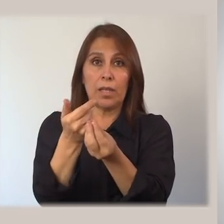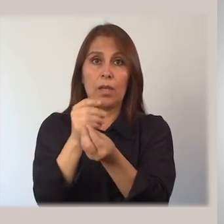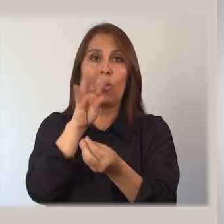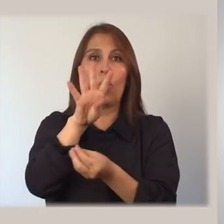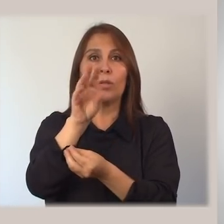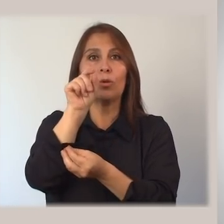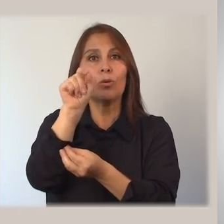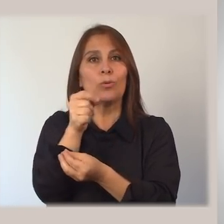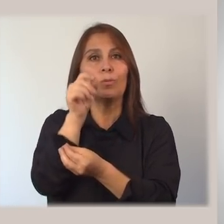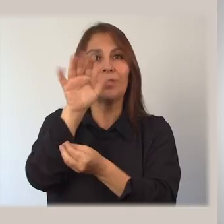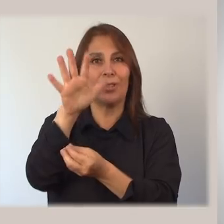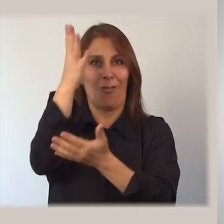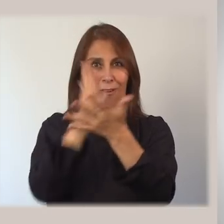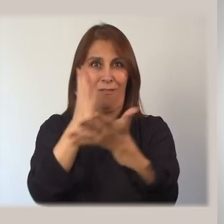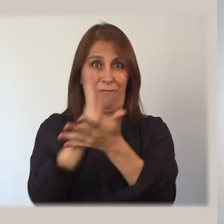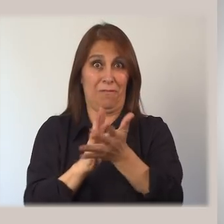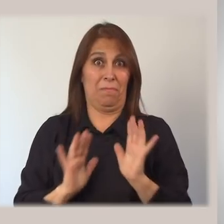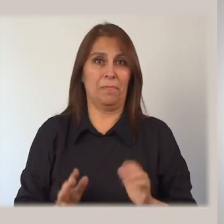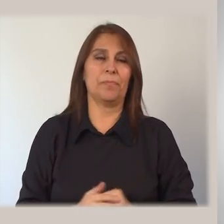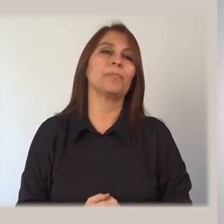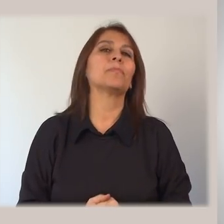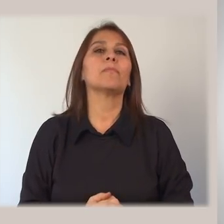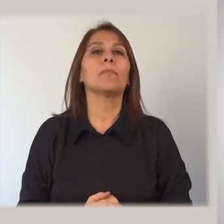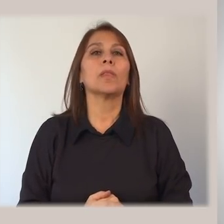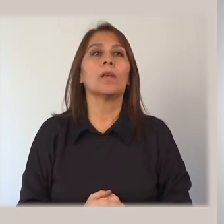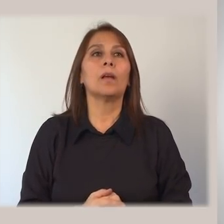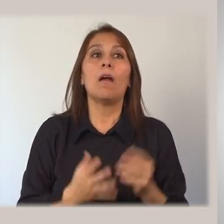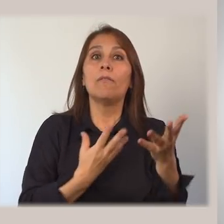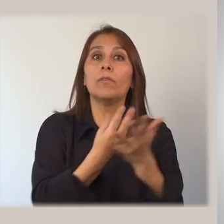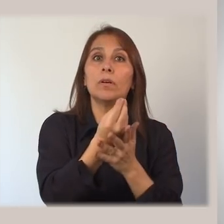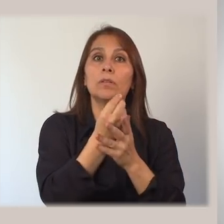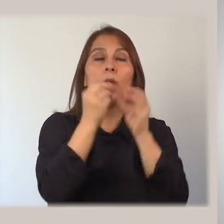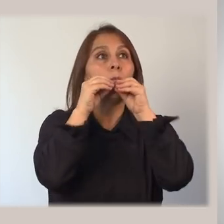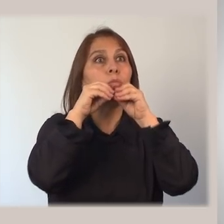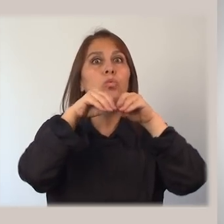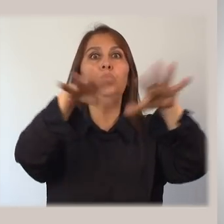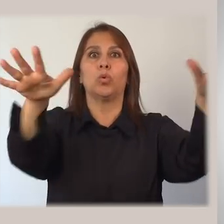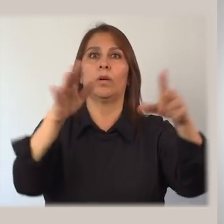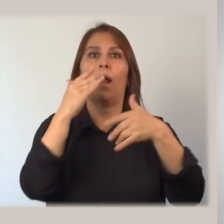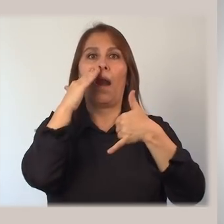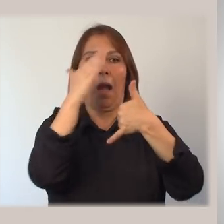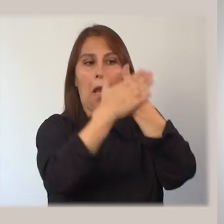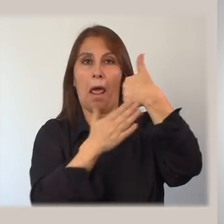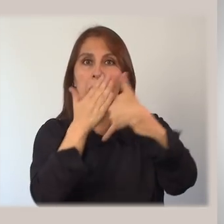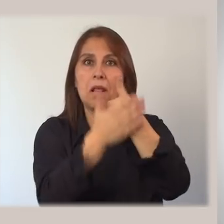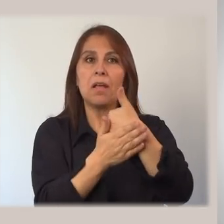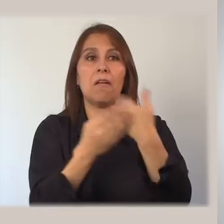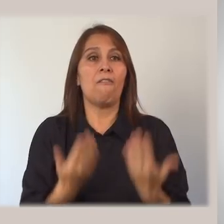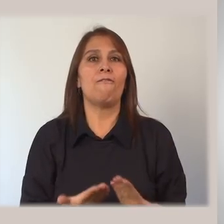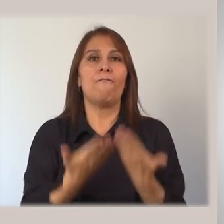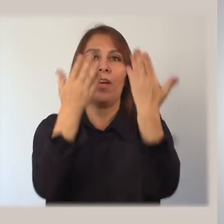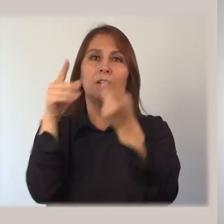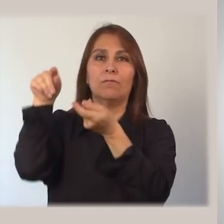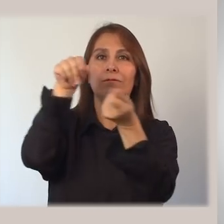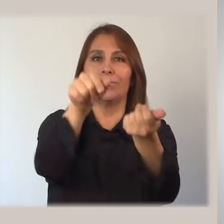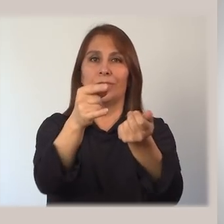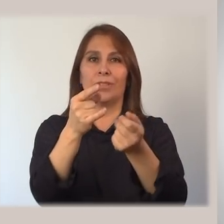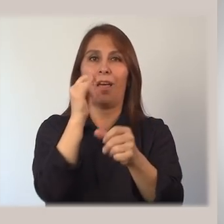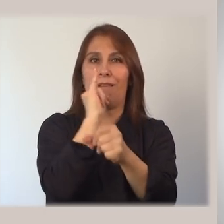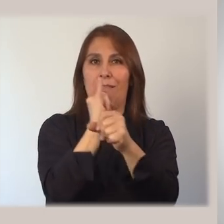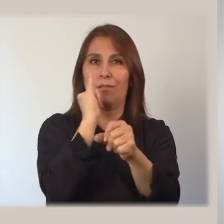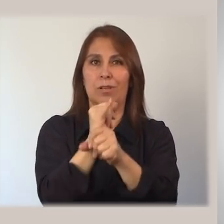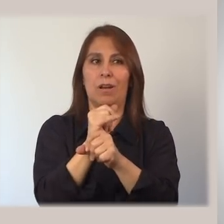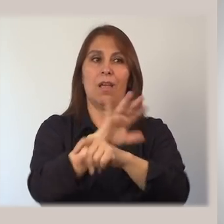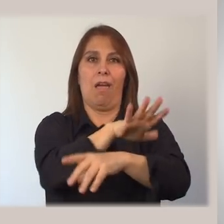creación artística obtuvieron 4,5. Los factores de visibilidad nacional, bienestar